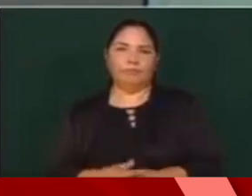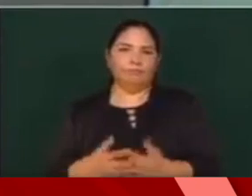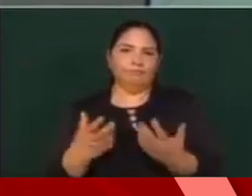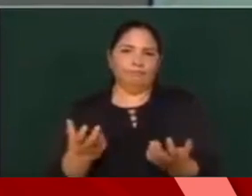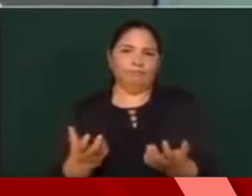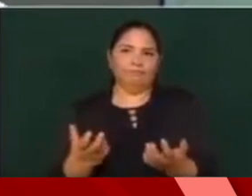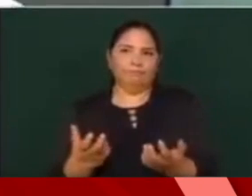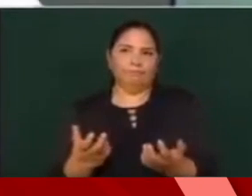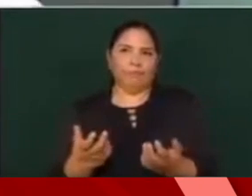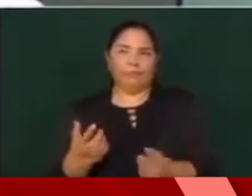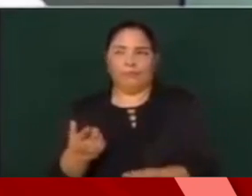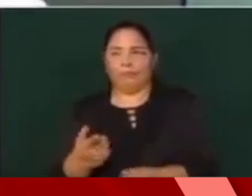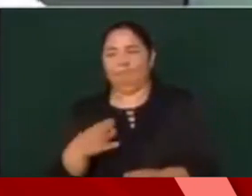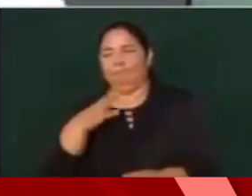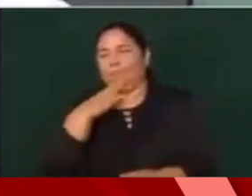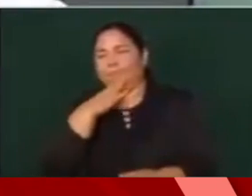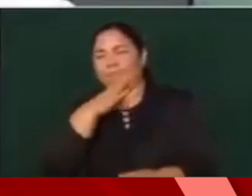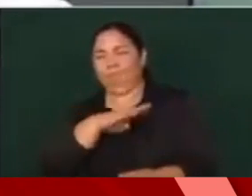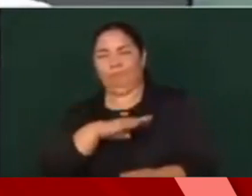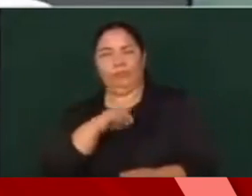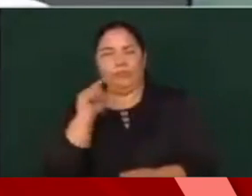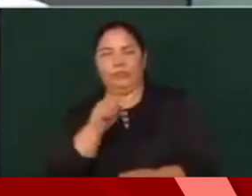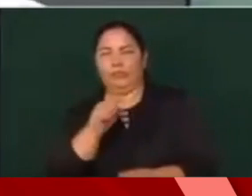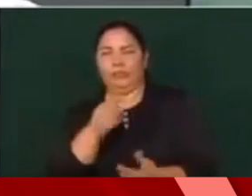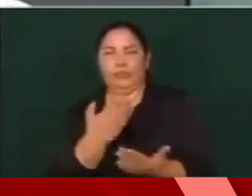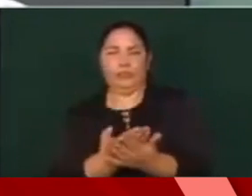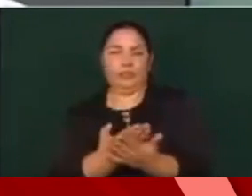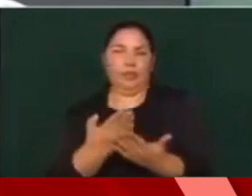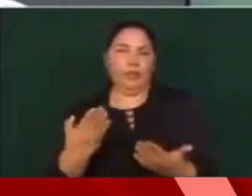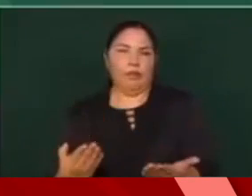los muy cretinos ahora,